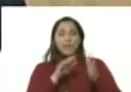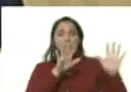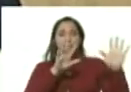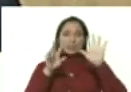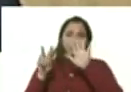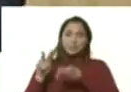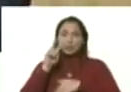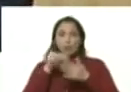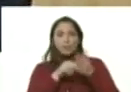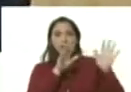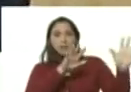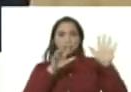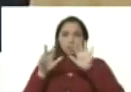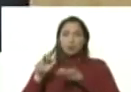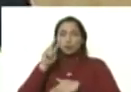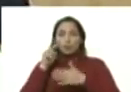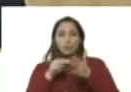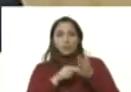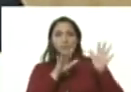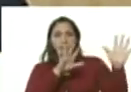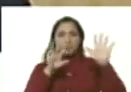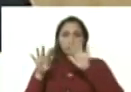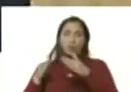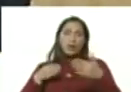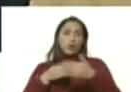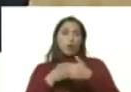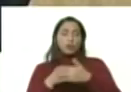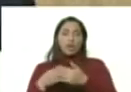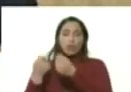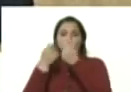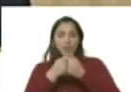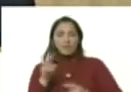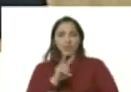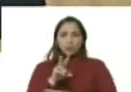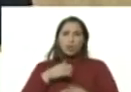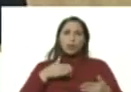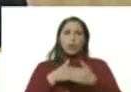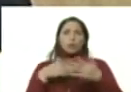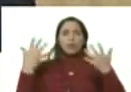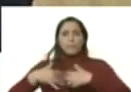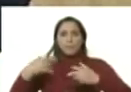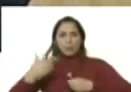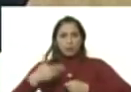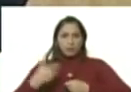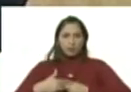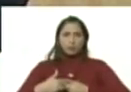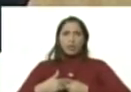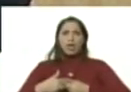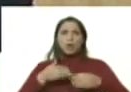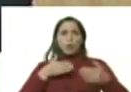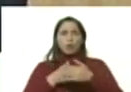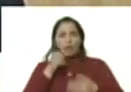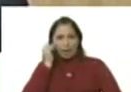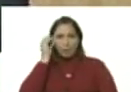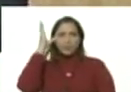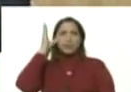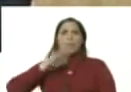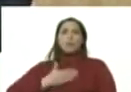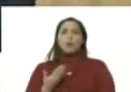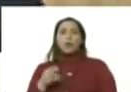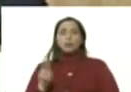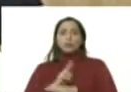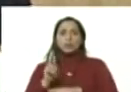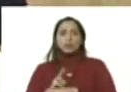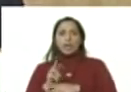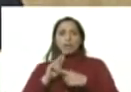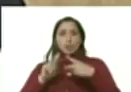2019 contra la economía venezolana, contra Petróleos de Venezuela, contra la capacidad para poder utilizar los instrumentos